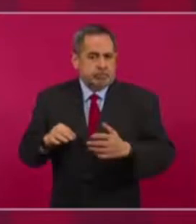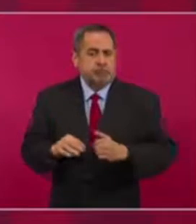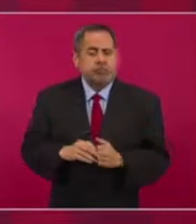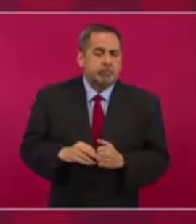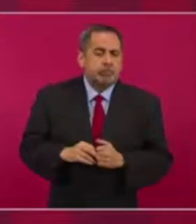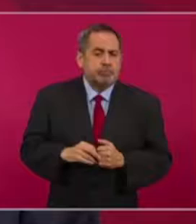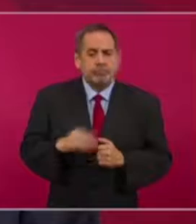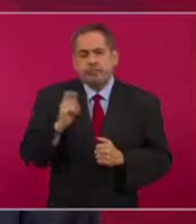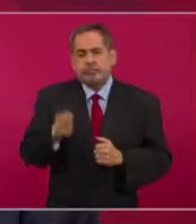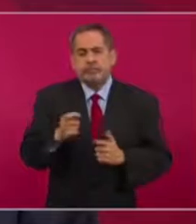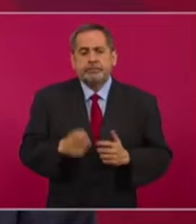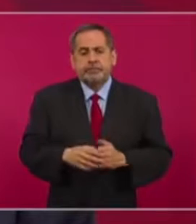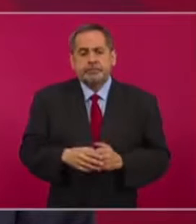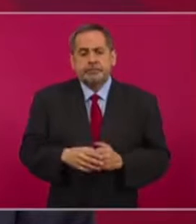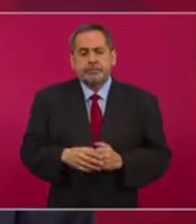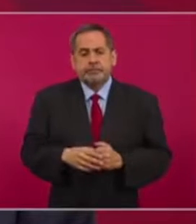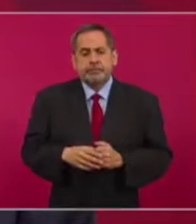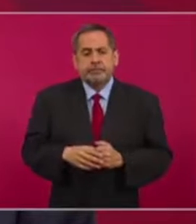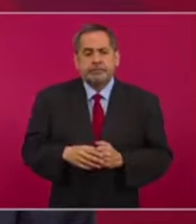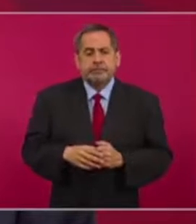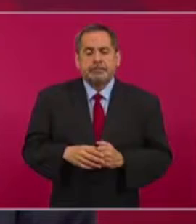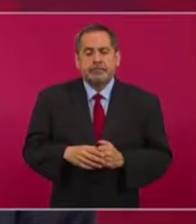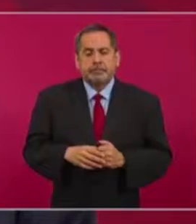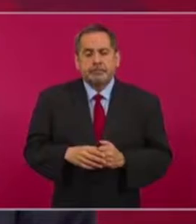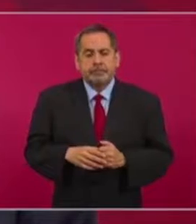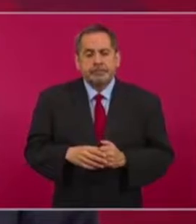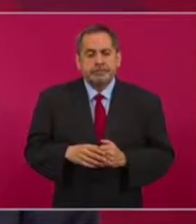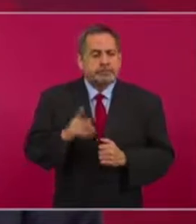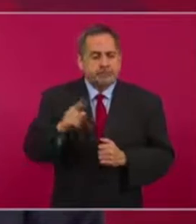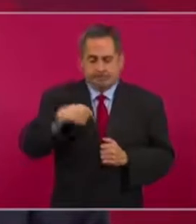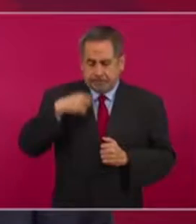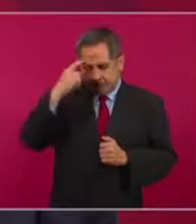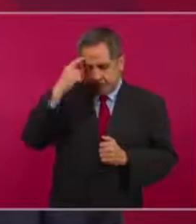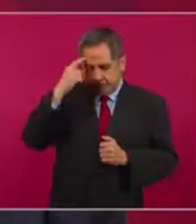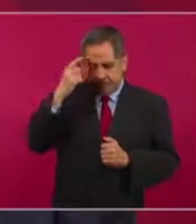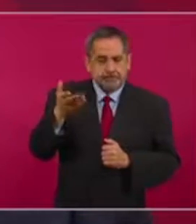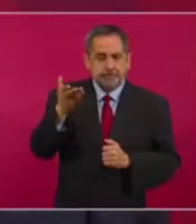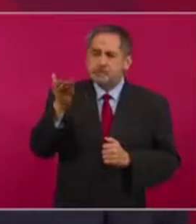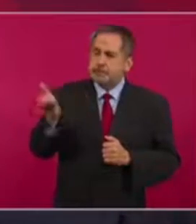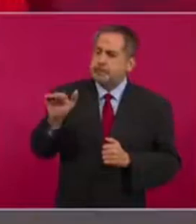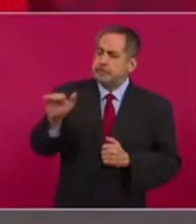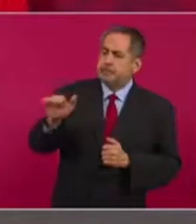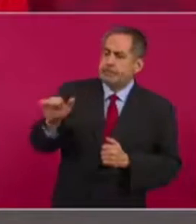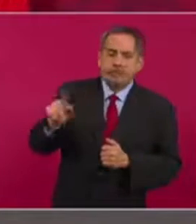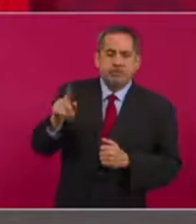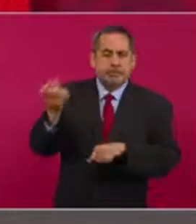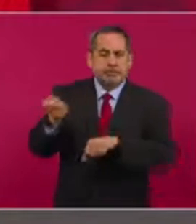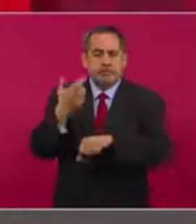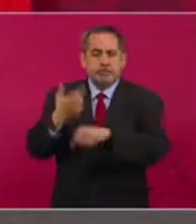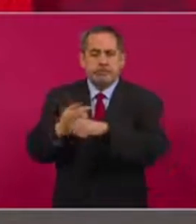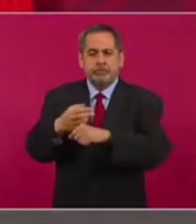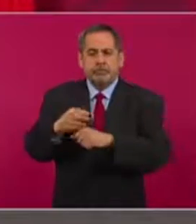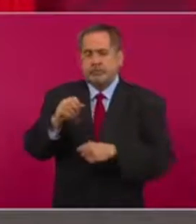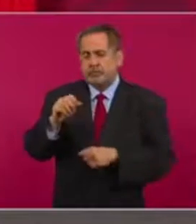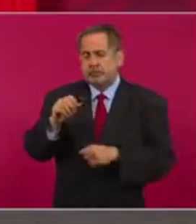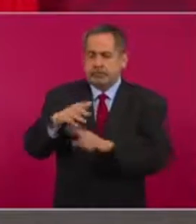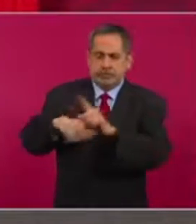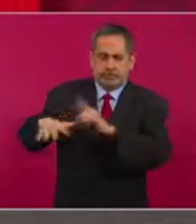Y en este caso vamos a pedirle a la secretaria de Medio